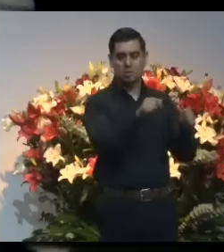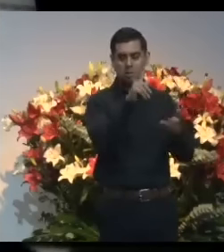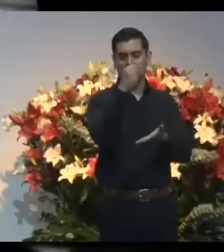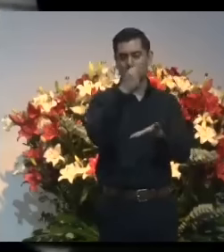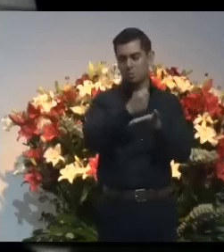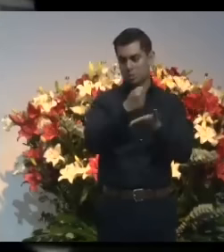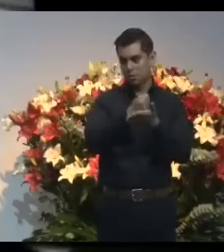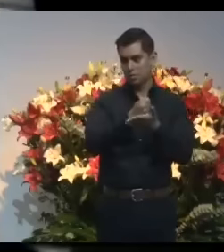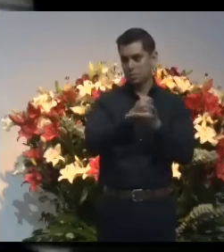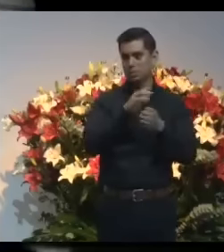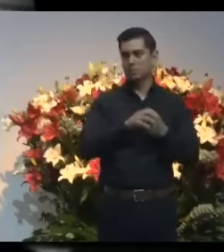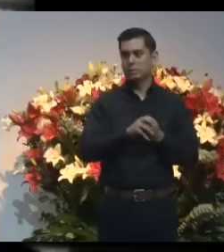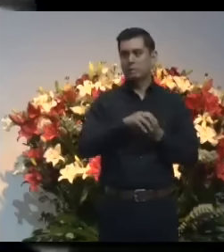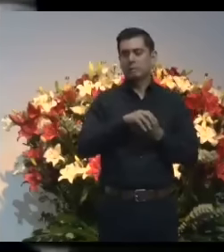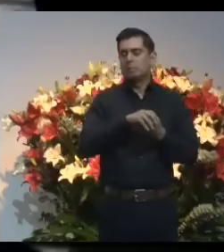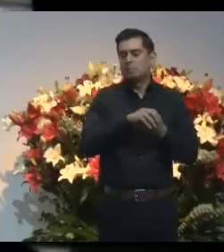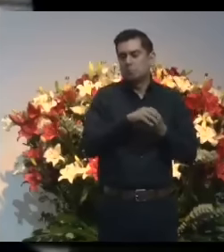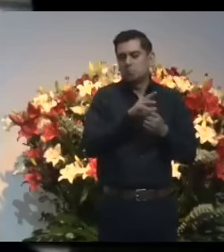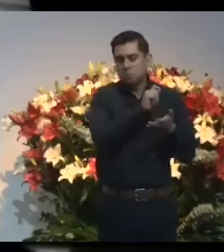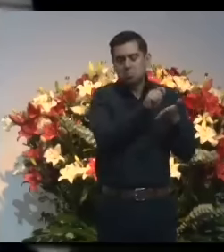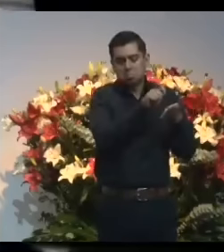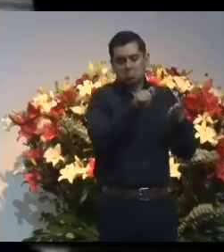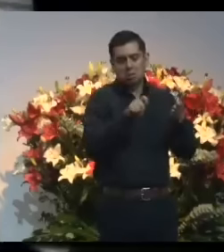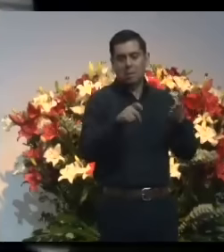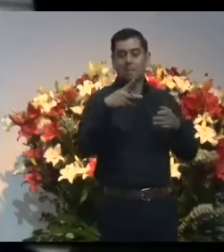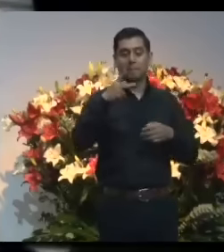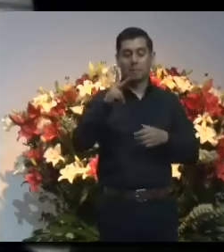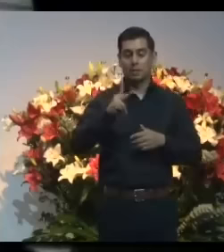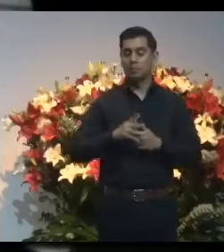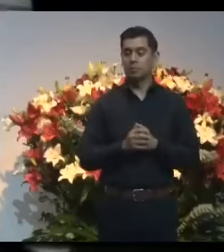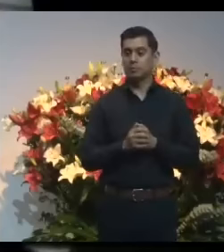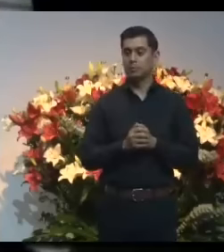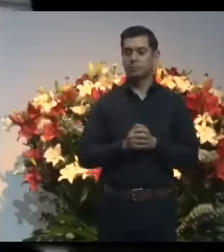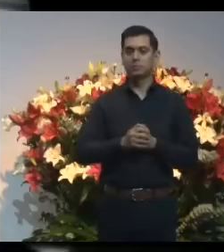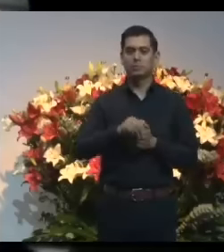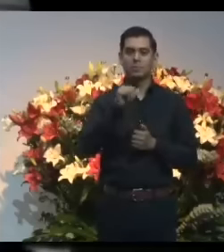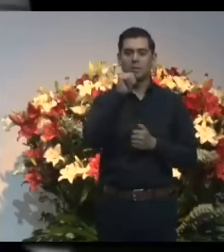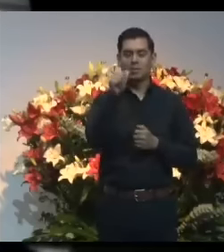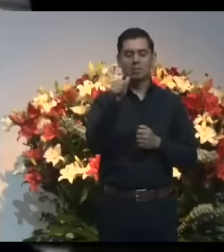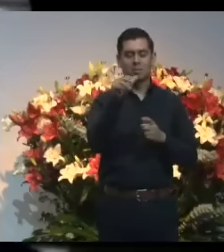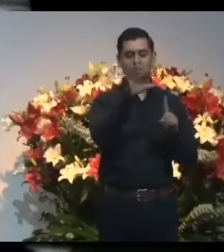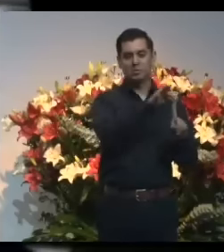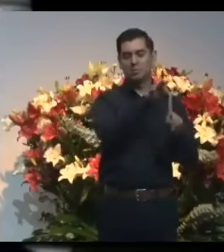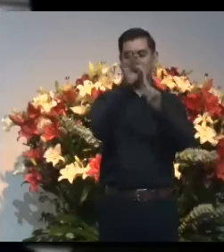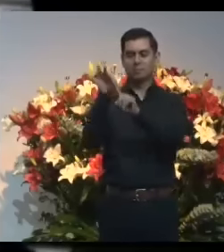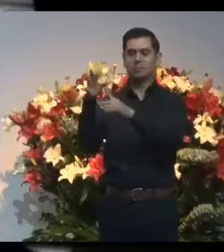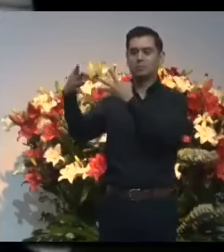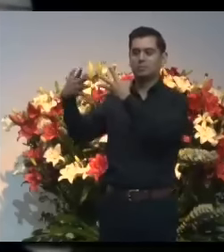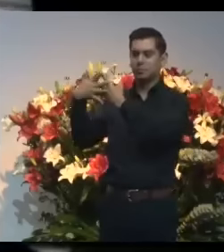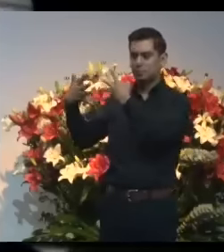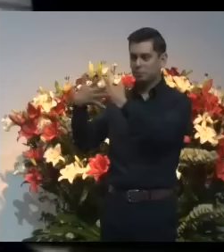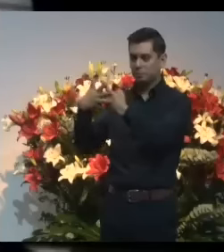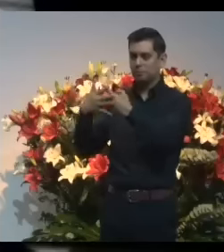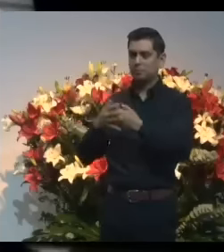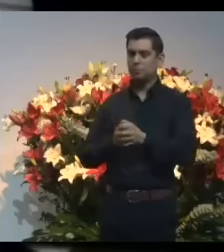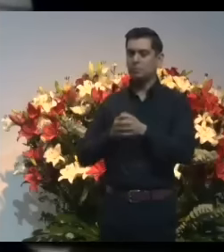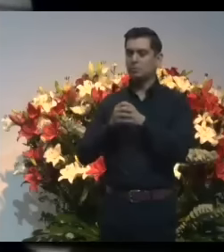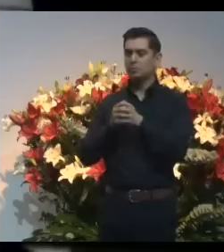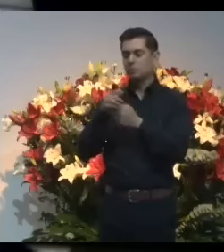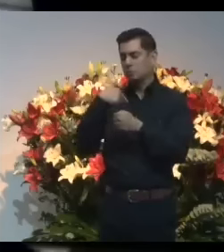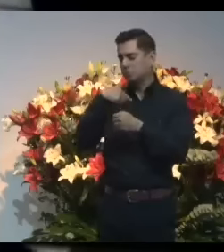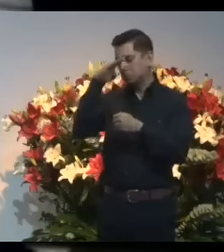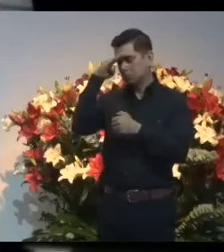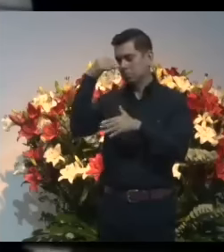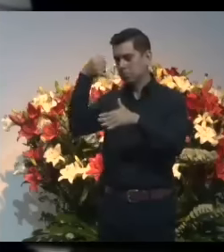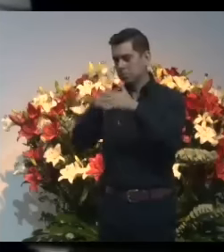está redactada, complicada, pero decía nadie lo van a meter a la cárcel por ese tema. O sea, el fondo del asunto es que se prohíban